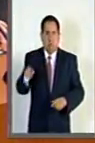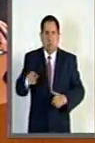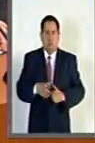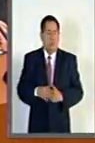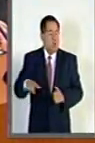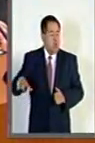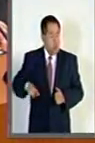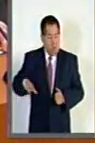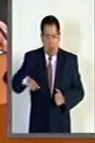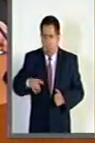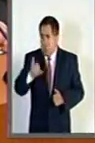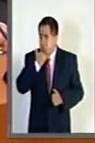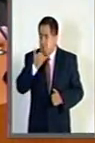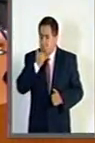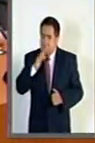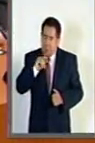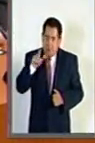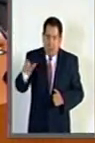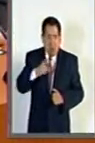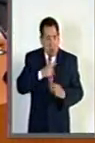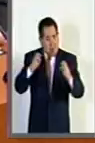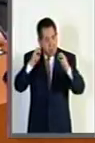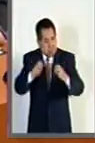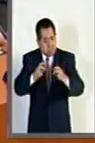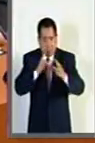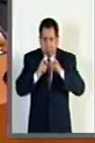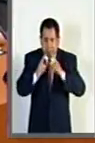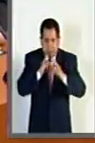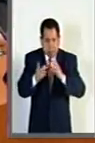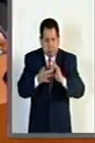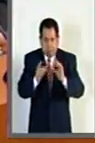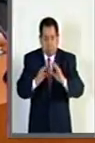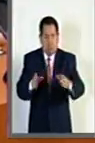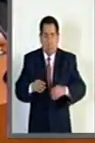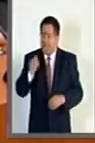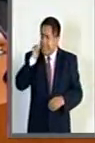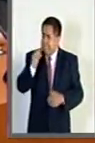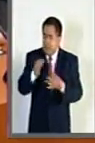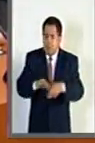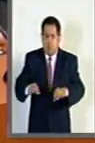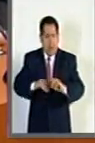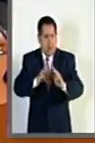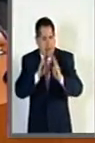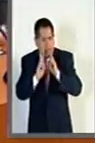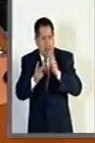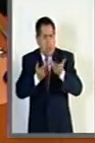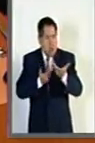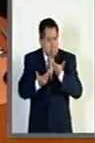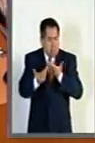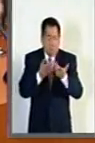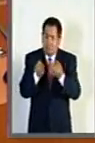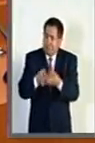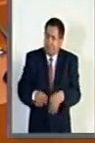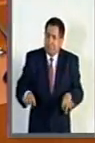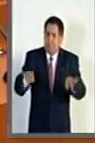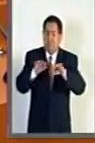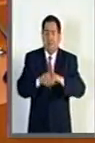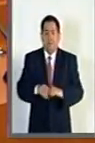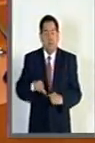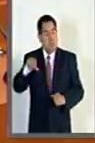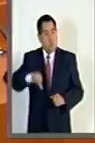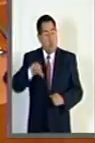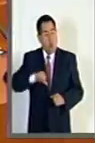el gobierno federal. Se requiere siempre el diálogo, es fundamental. Hoy nos